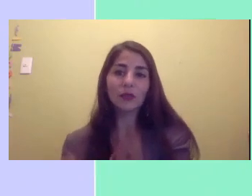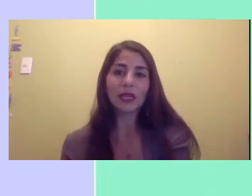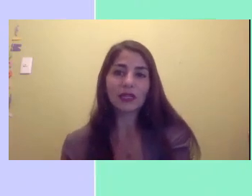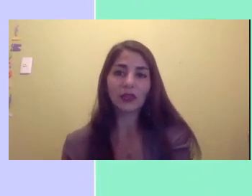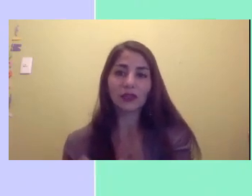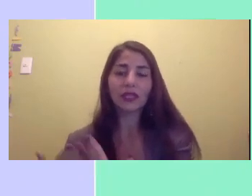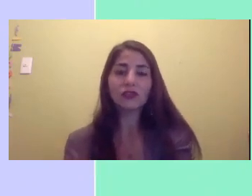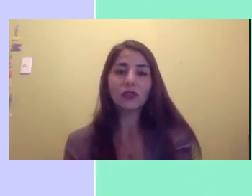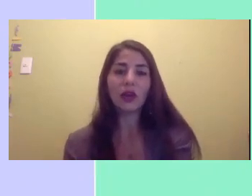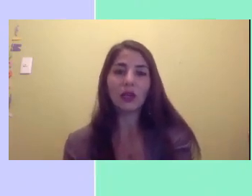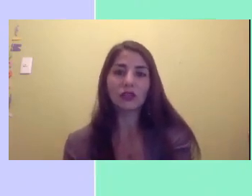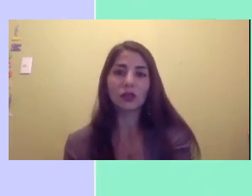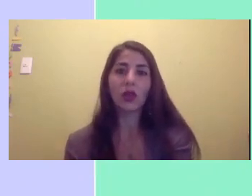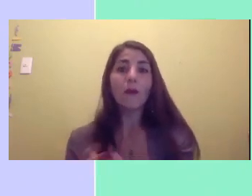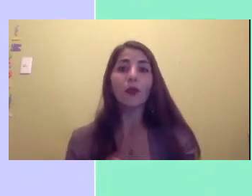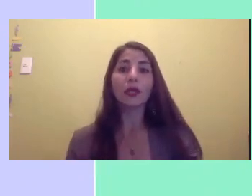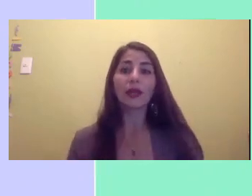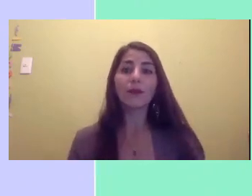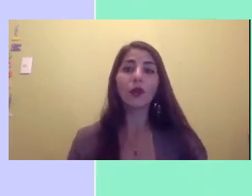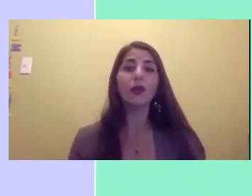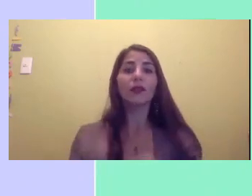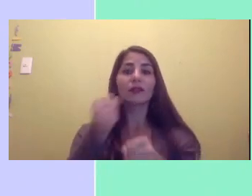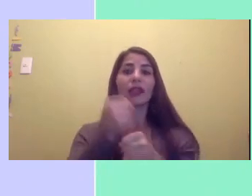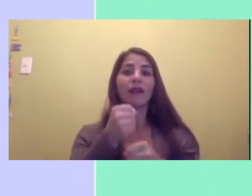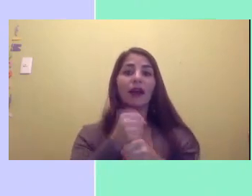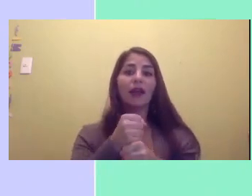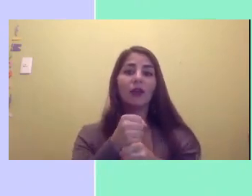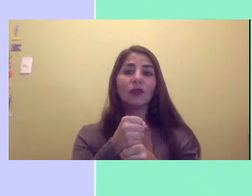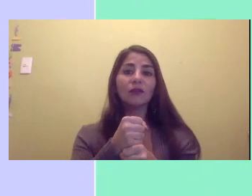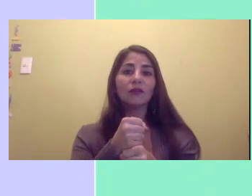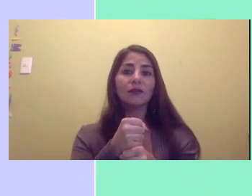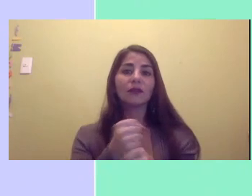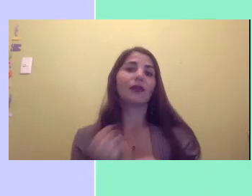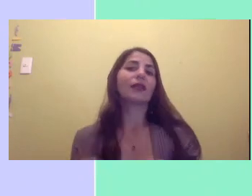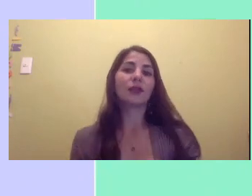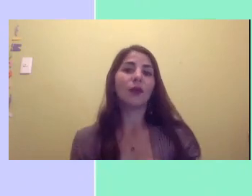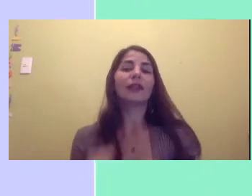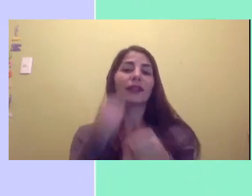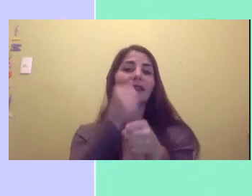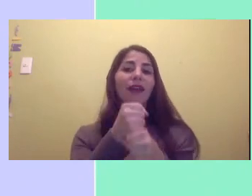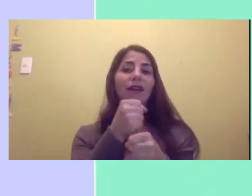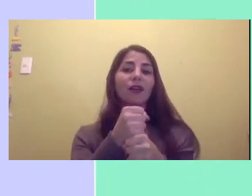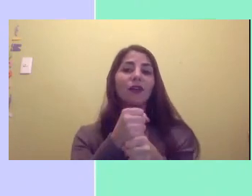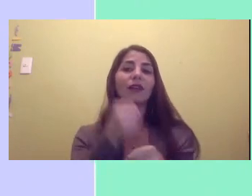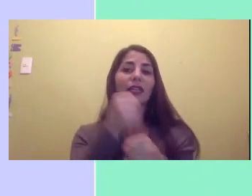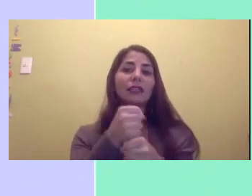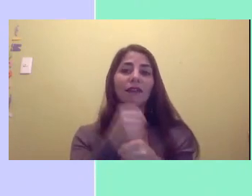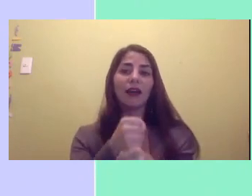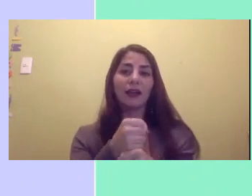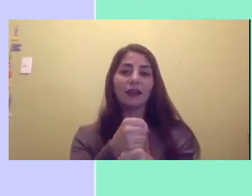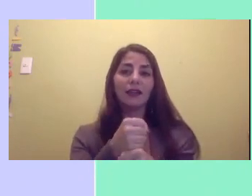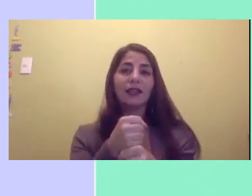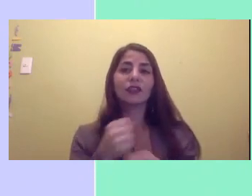se expresa, el contexto de la oración. Por ejemplo, trabajador es igual que trabajo